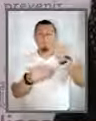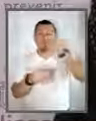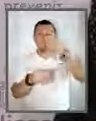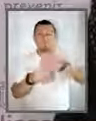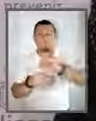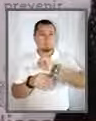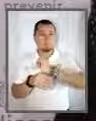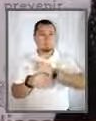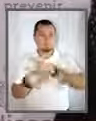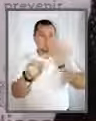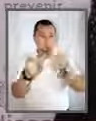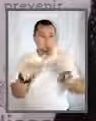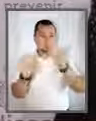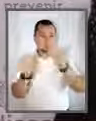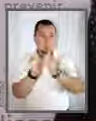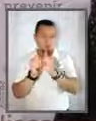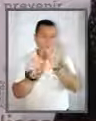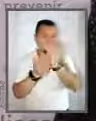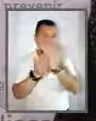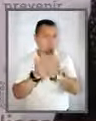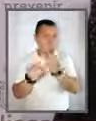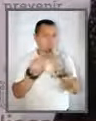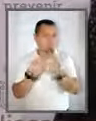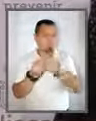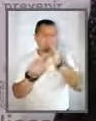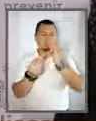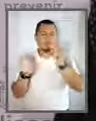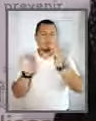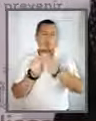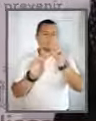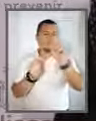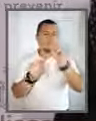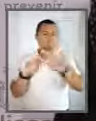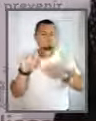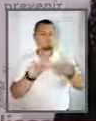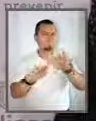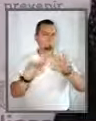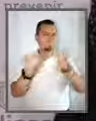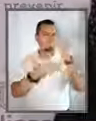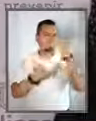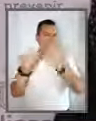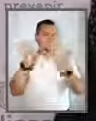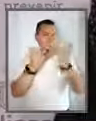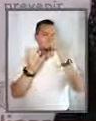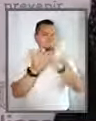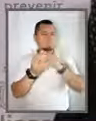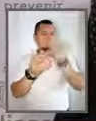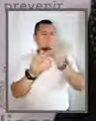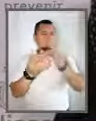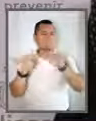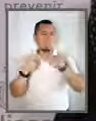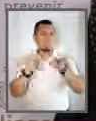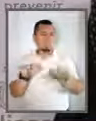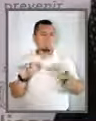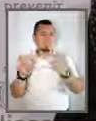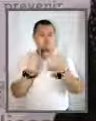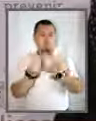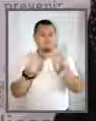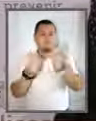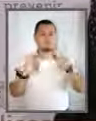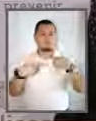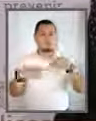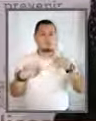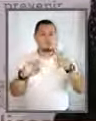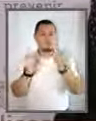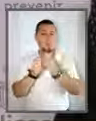Secretaría de Salud una serie de datos relacionados con inconsistencias respecto de un prestador de servicios que estaba llevando a cabo una